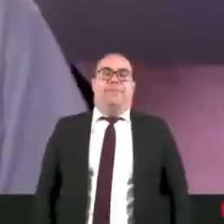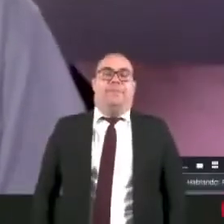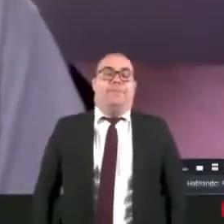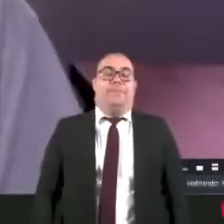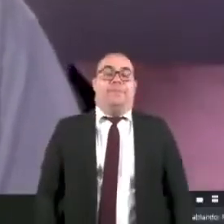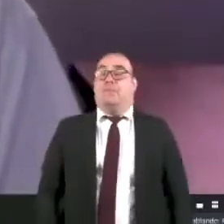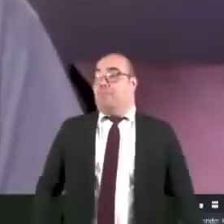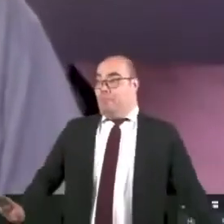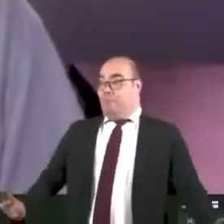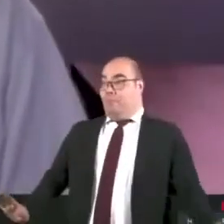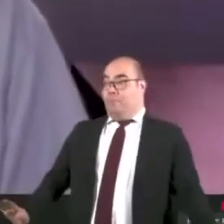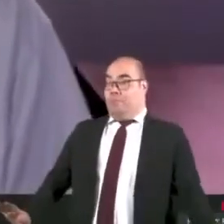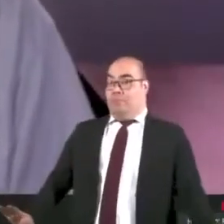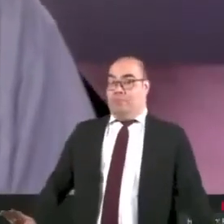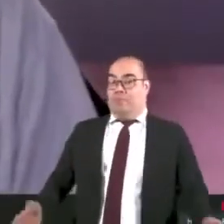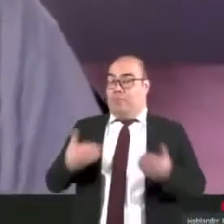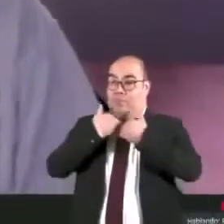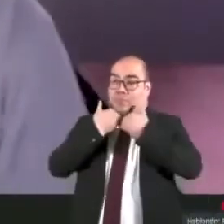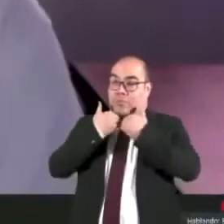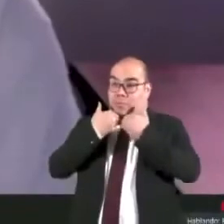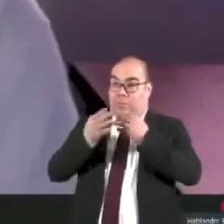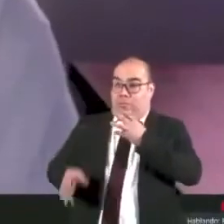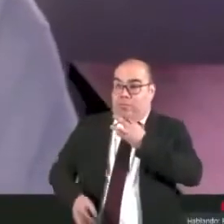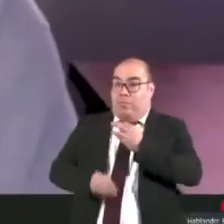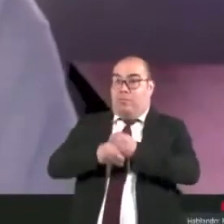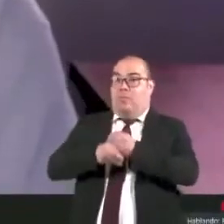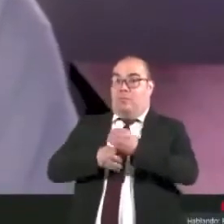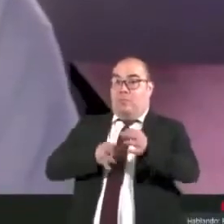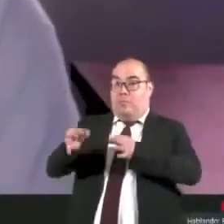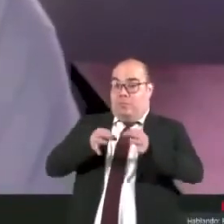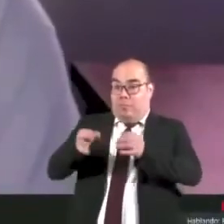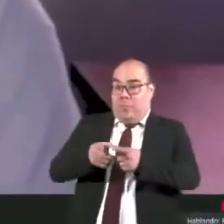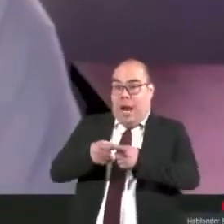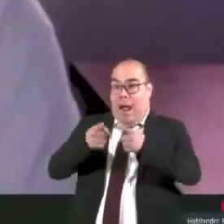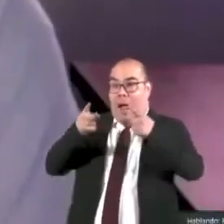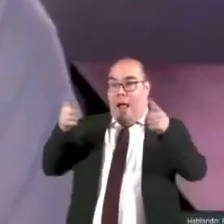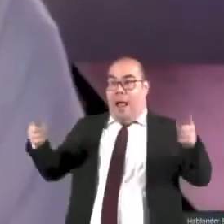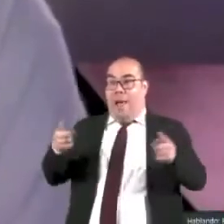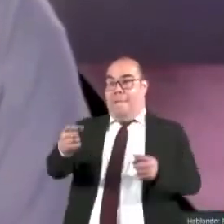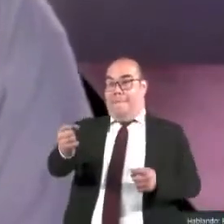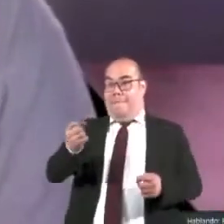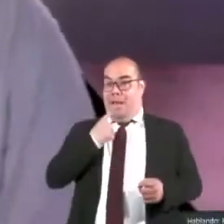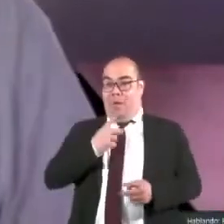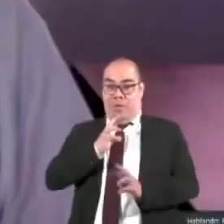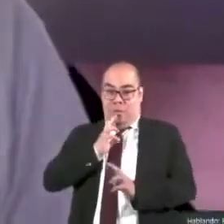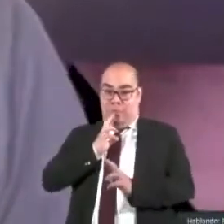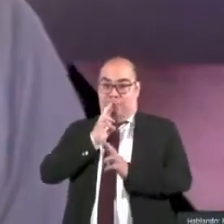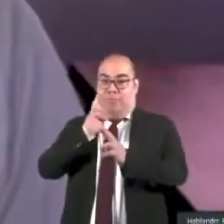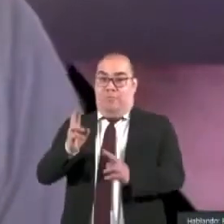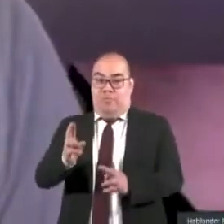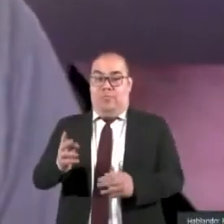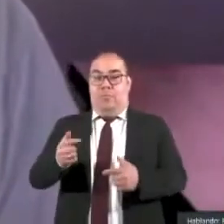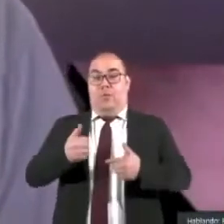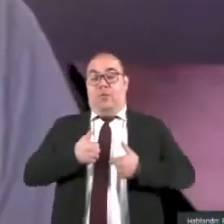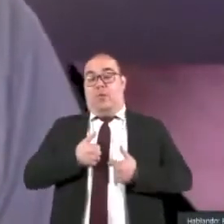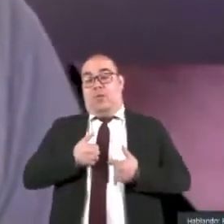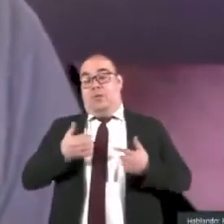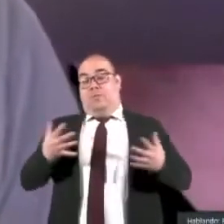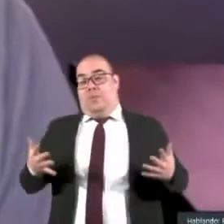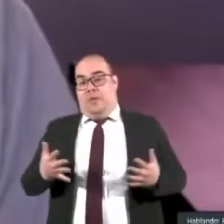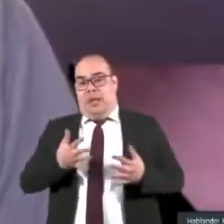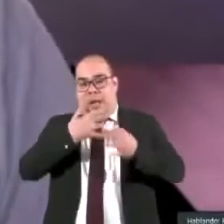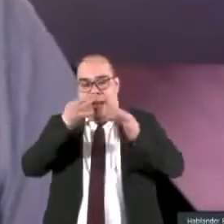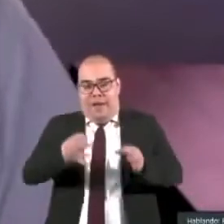Bueno, no sé si hay que complementar más frente a la pregunta. Pues yo la verdad